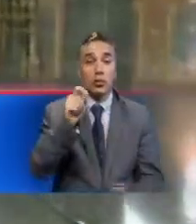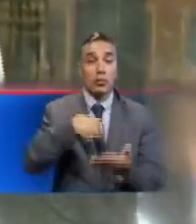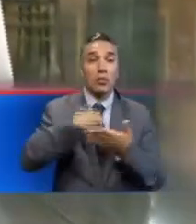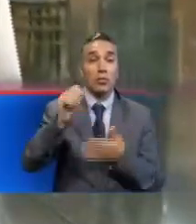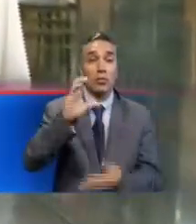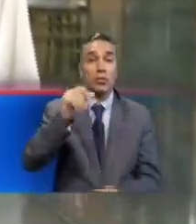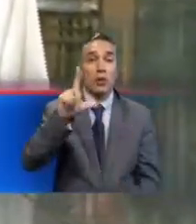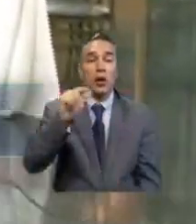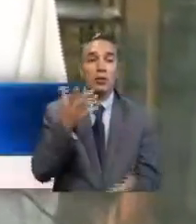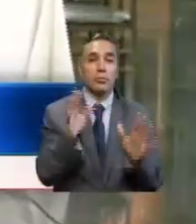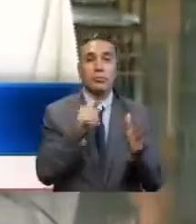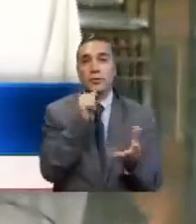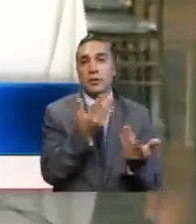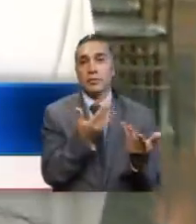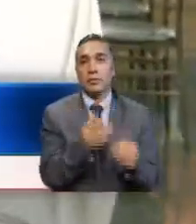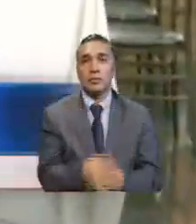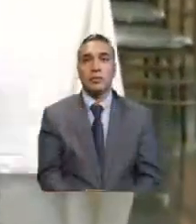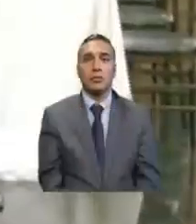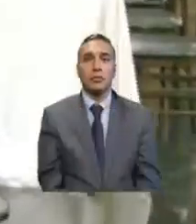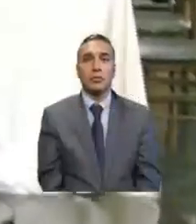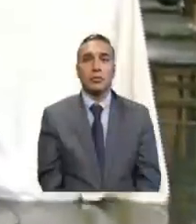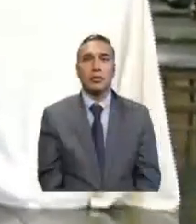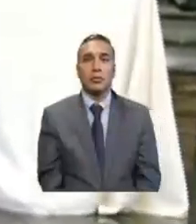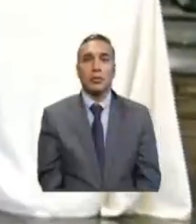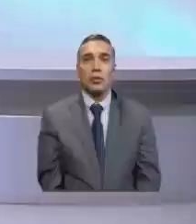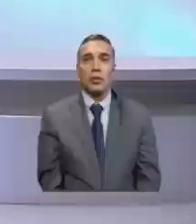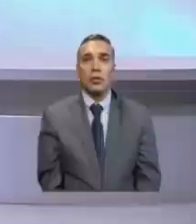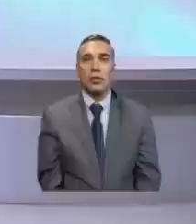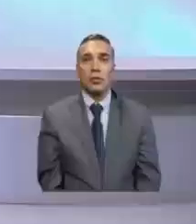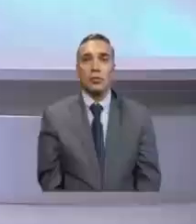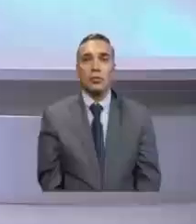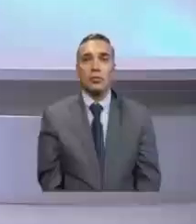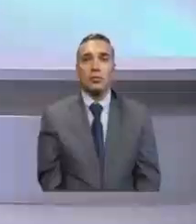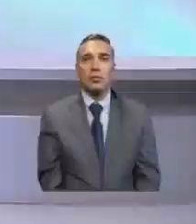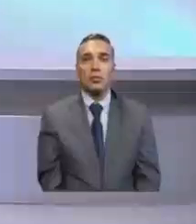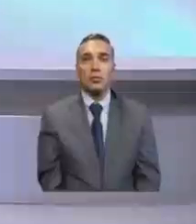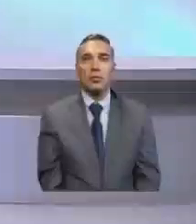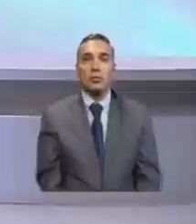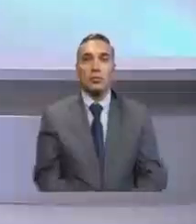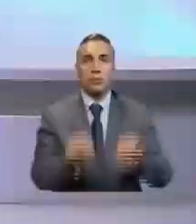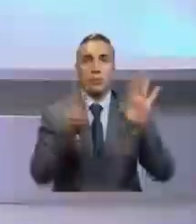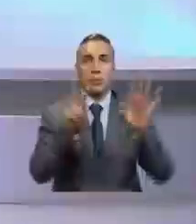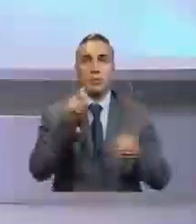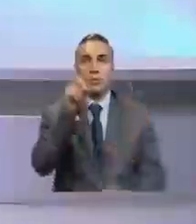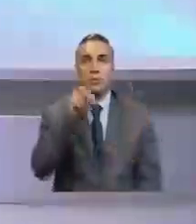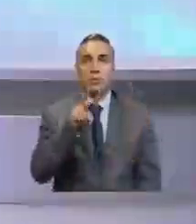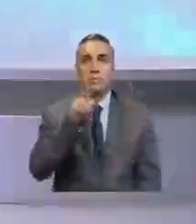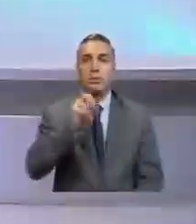CAL. Cristian Hidalgo, TC Televisión. Yo quería decirles que...